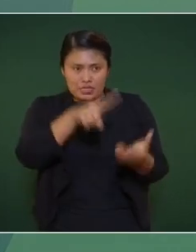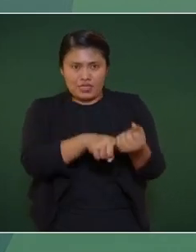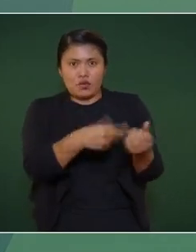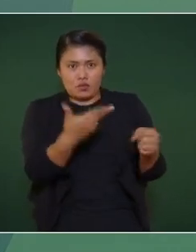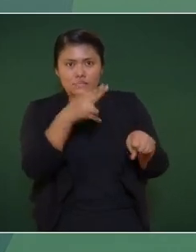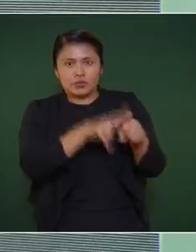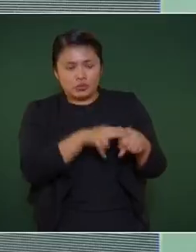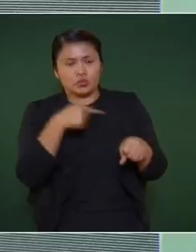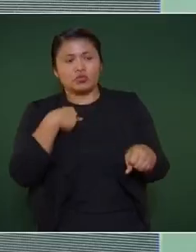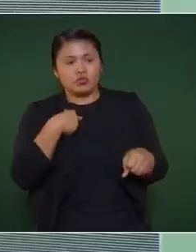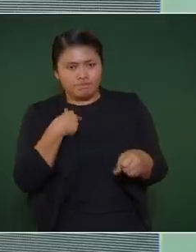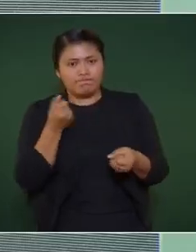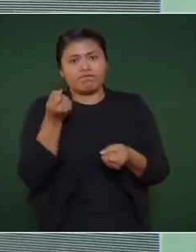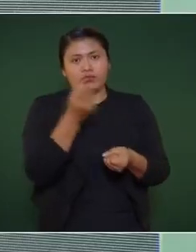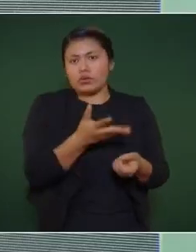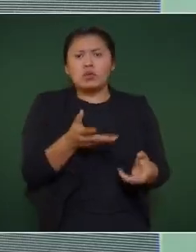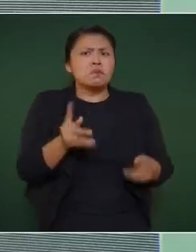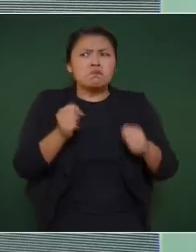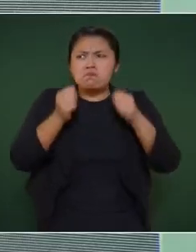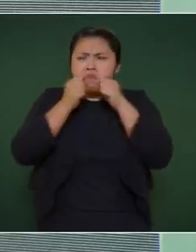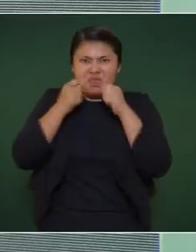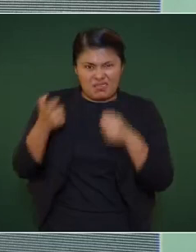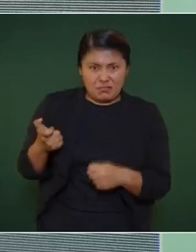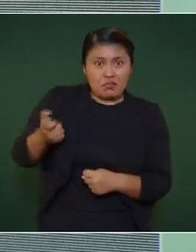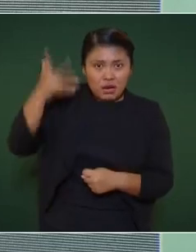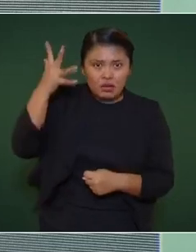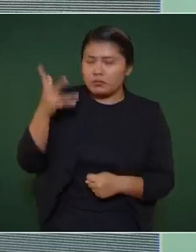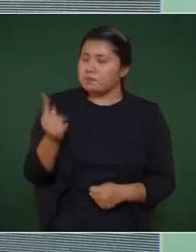importa si son costosos,